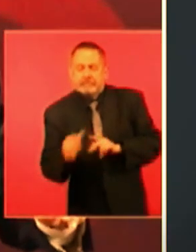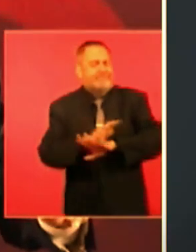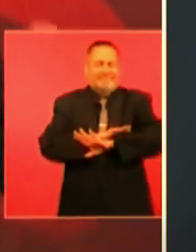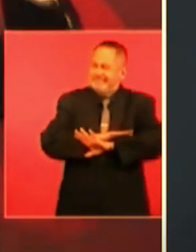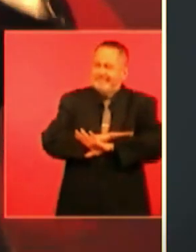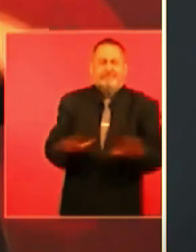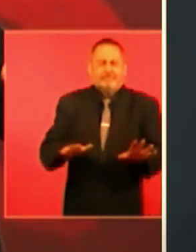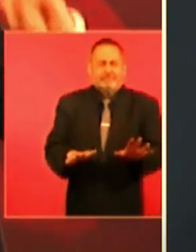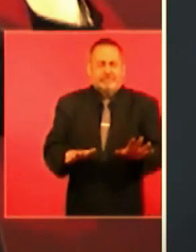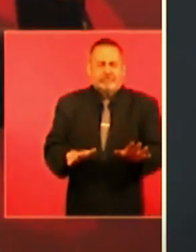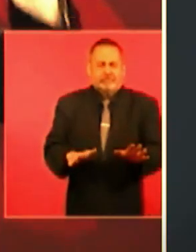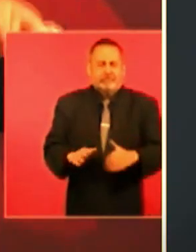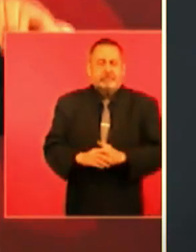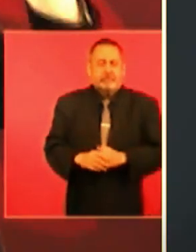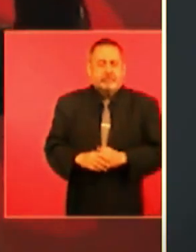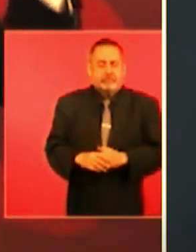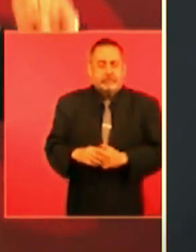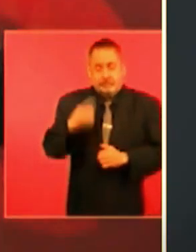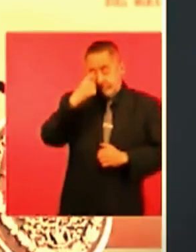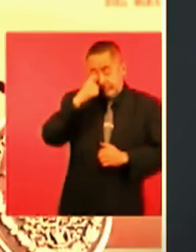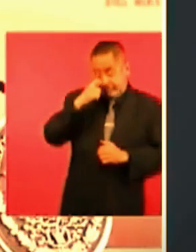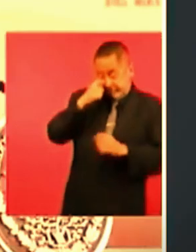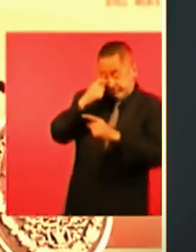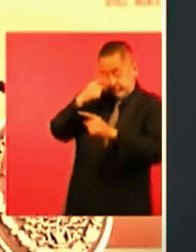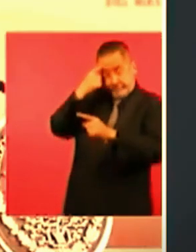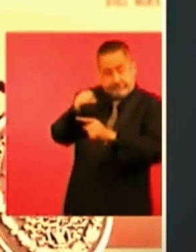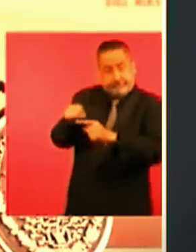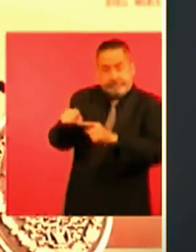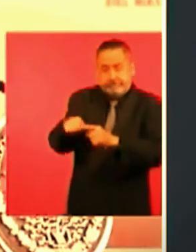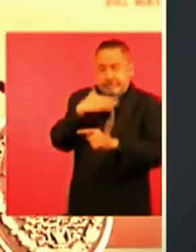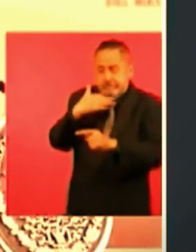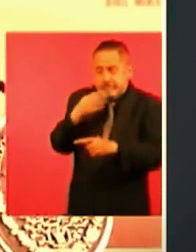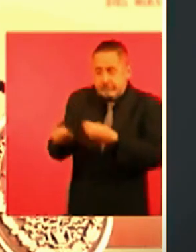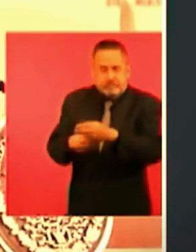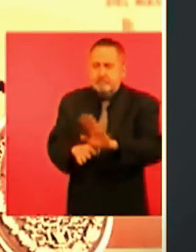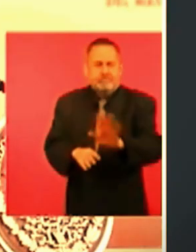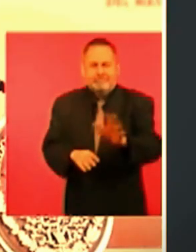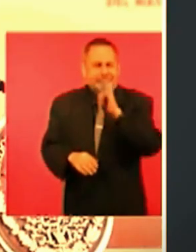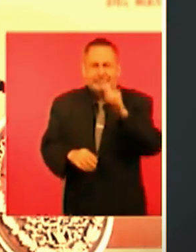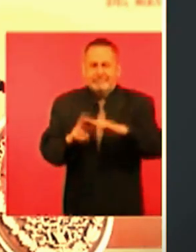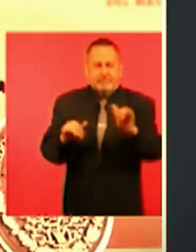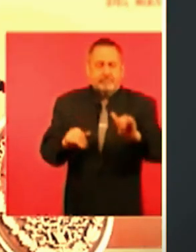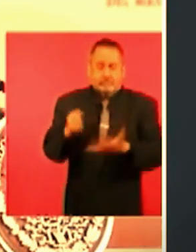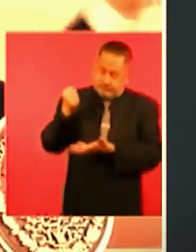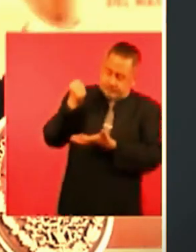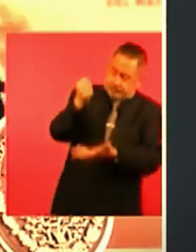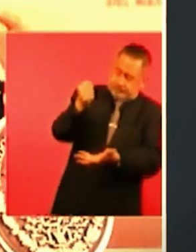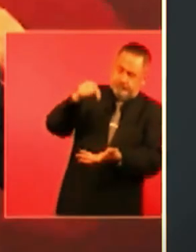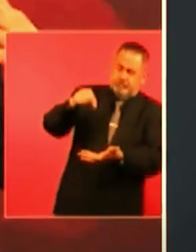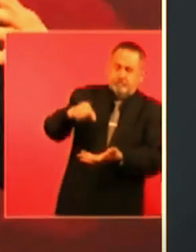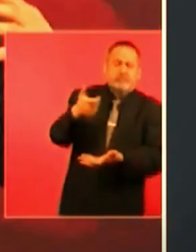sirve, porque puede, insisto, influenciar en algunos temas políticos locales de la elección en beneficio de los candidatos y candidatas